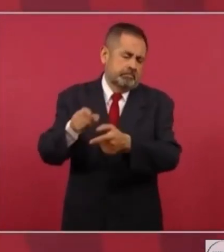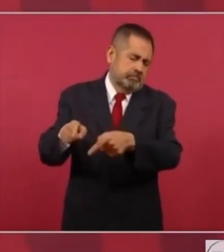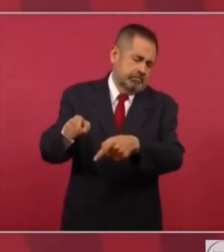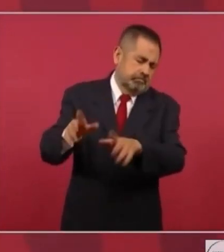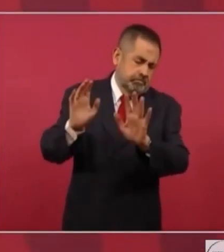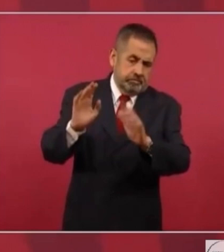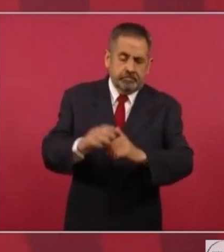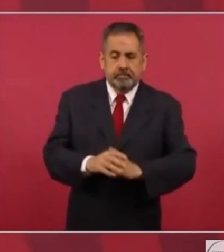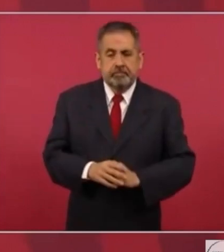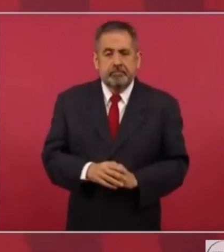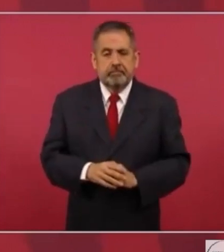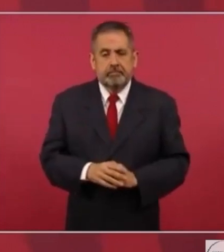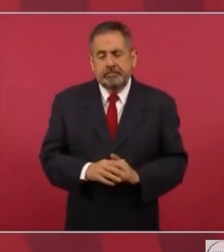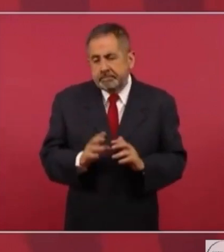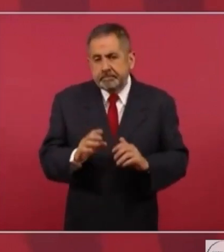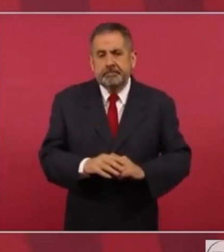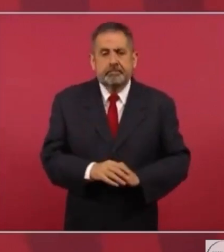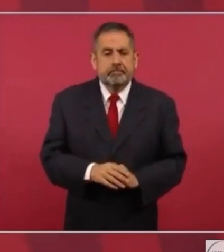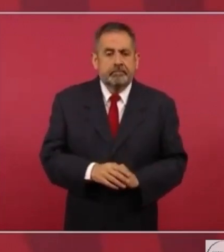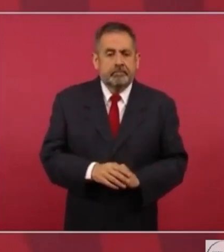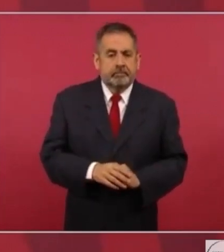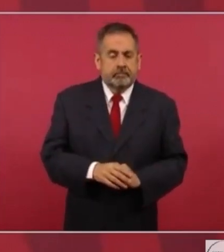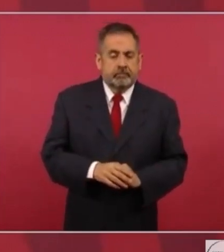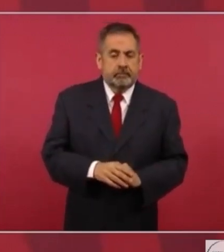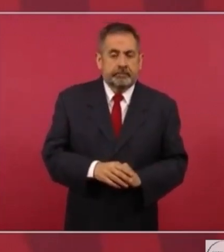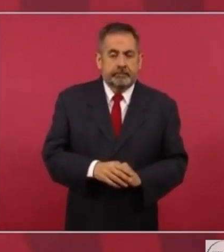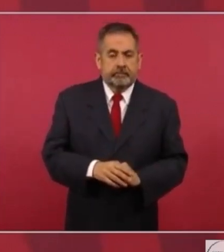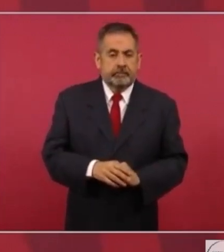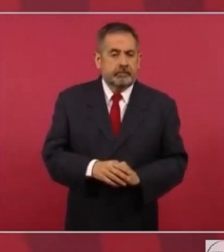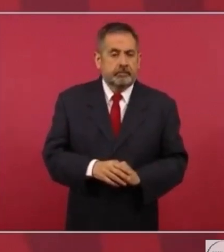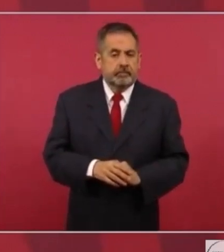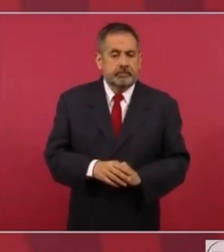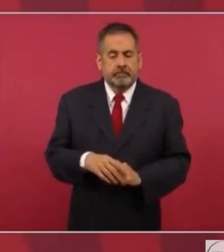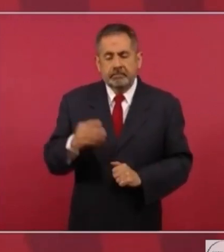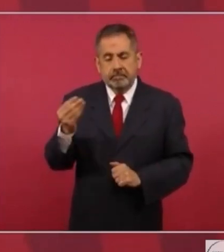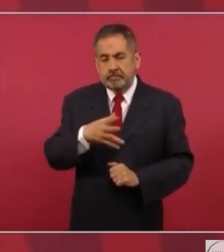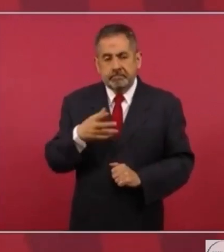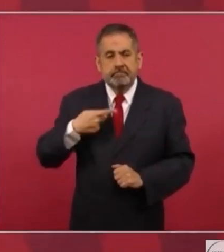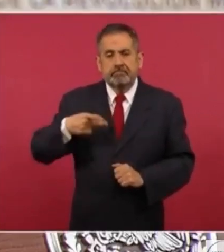De todas maneras, la gente